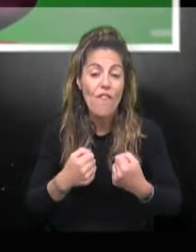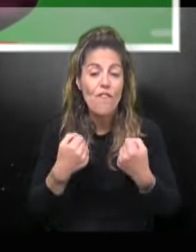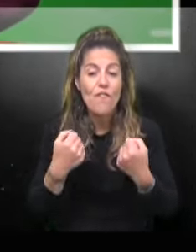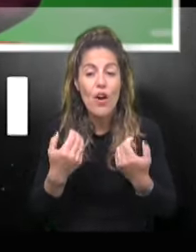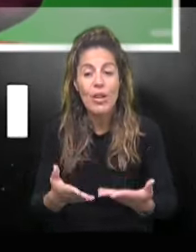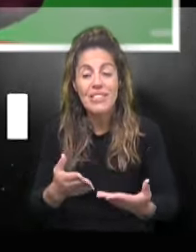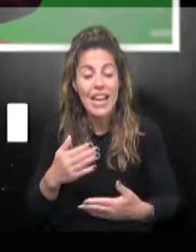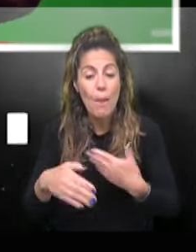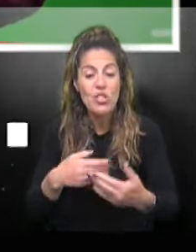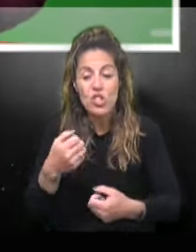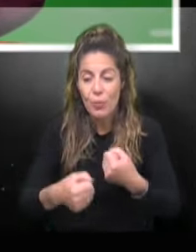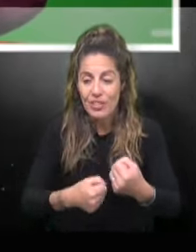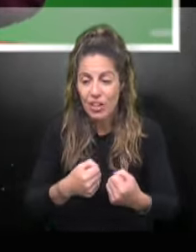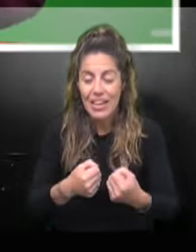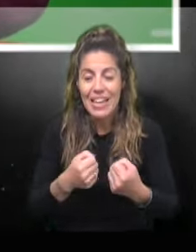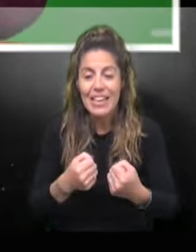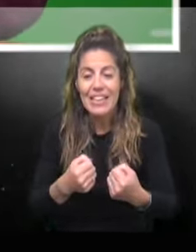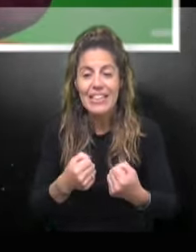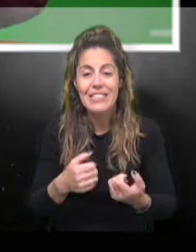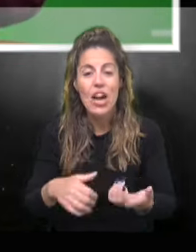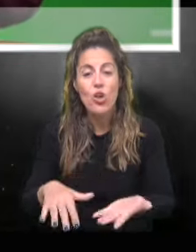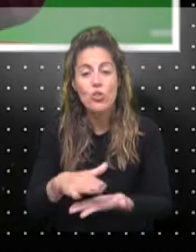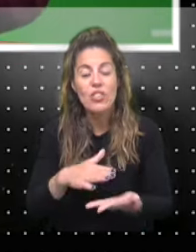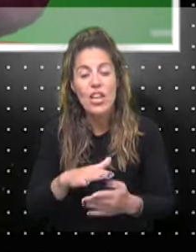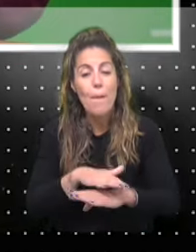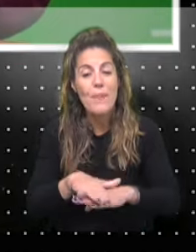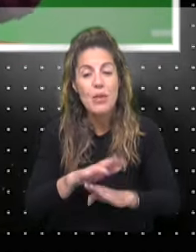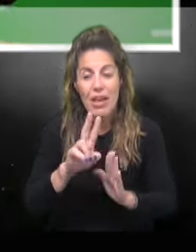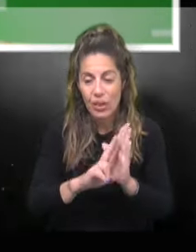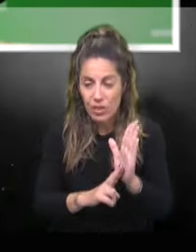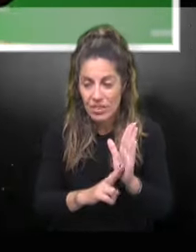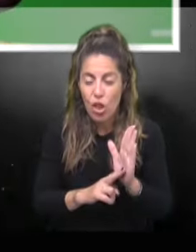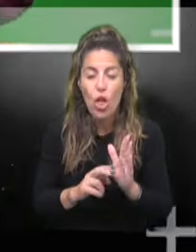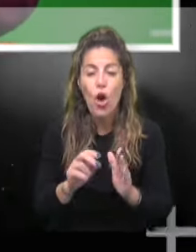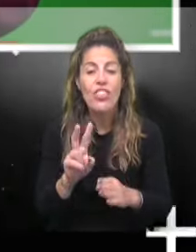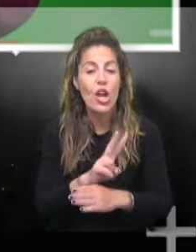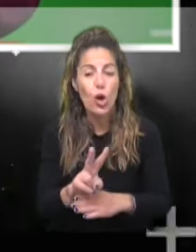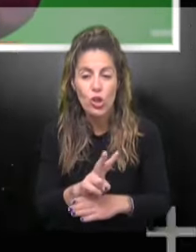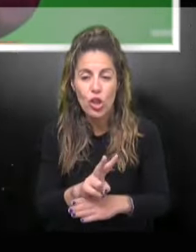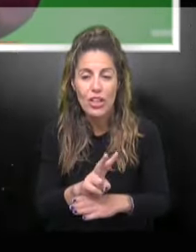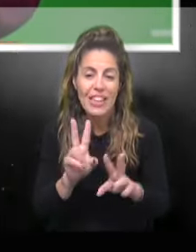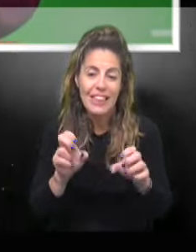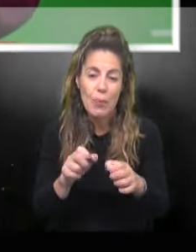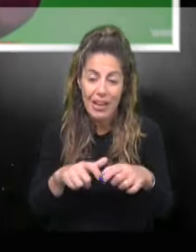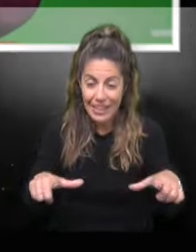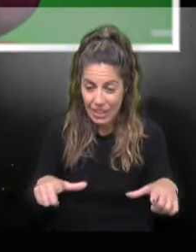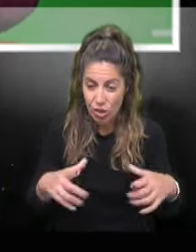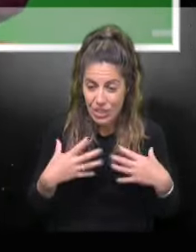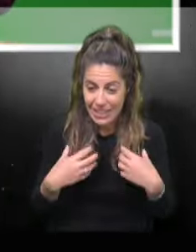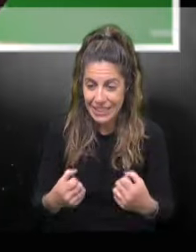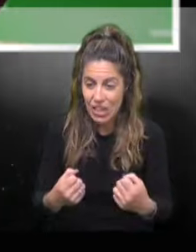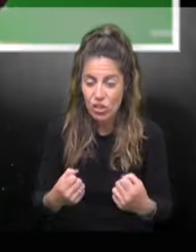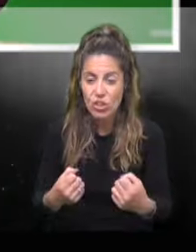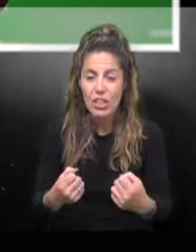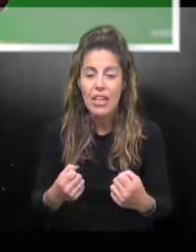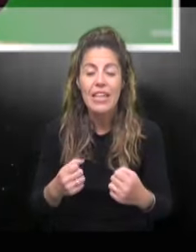de industrialización sea con condiciones mínimas de regulación o o de control de los aspectos higiénicos sanitarios y una